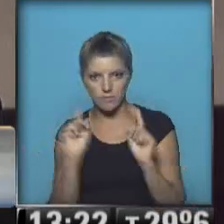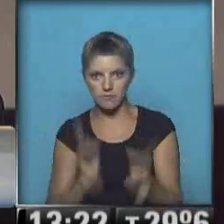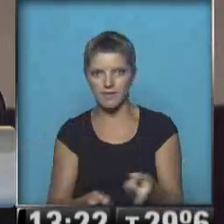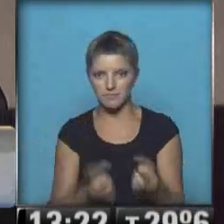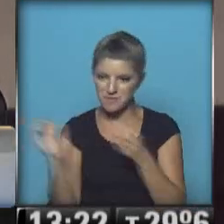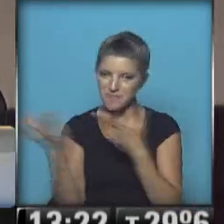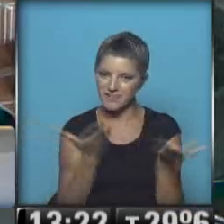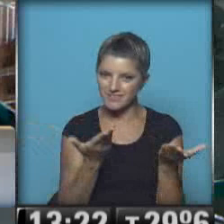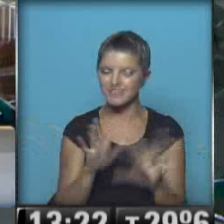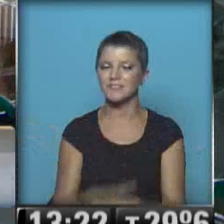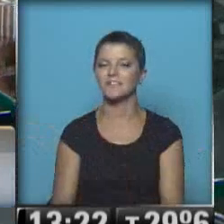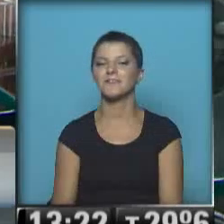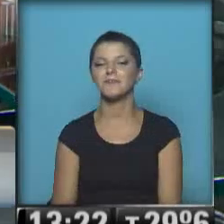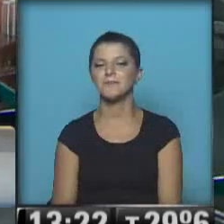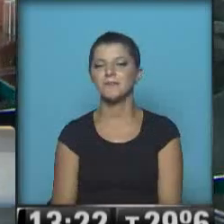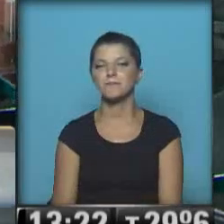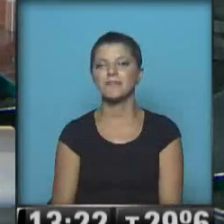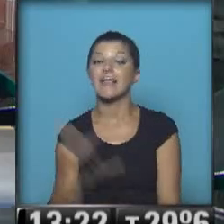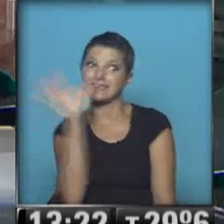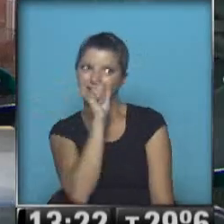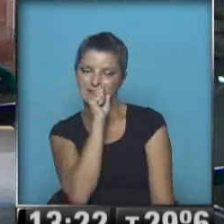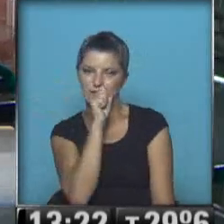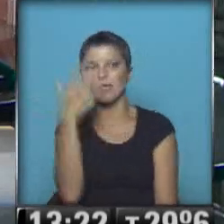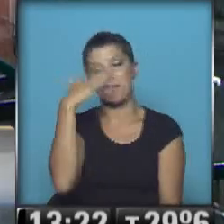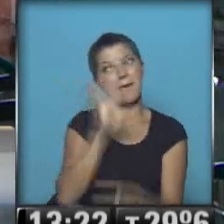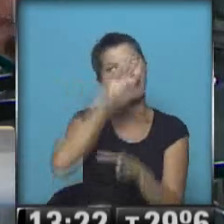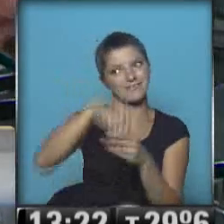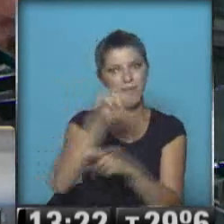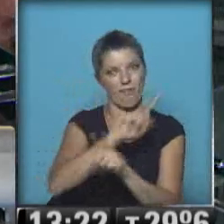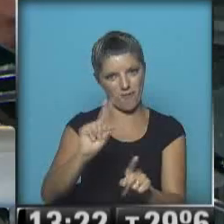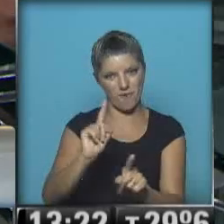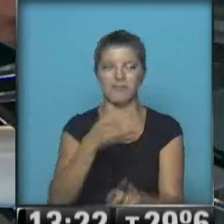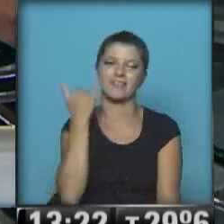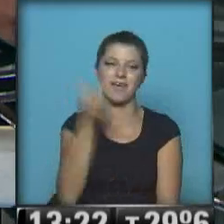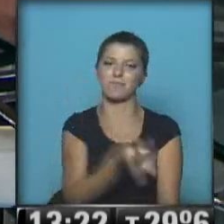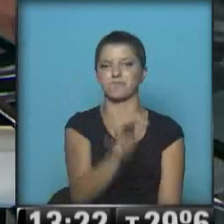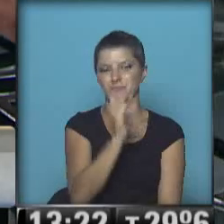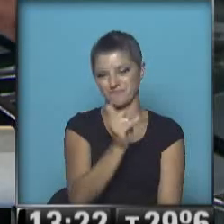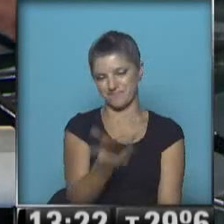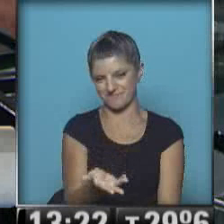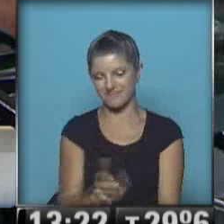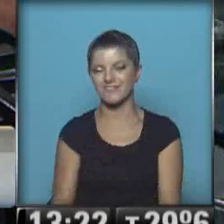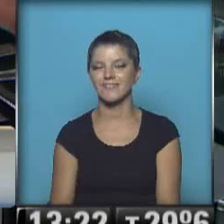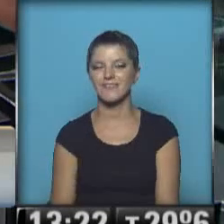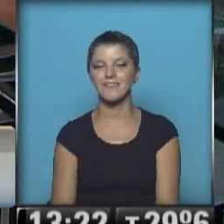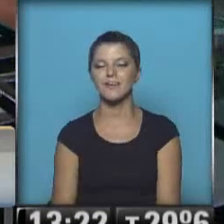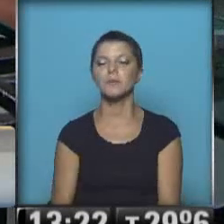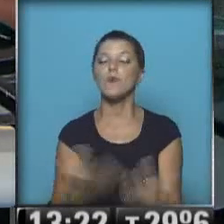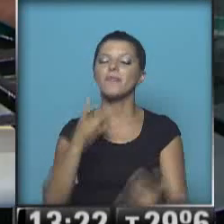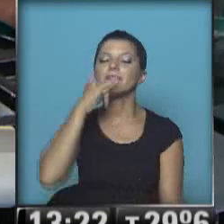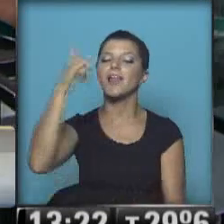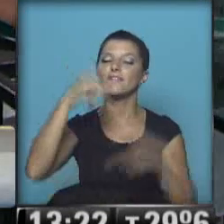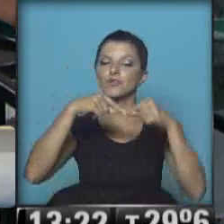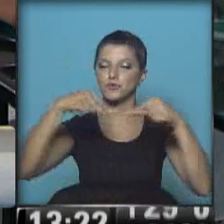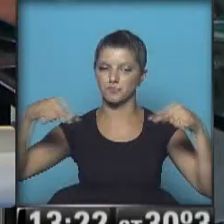bienven si después despu después no participen no porque después adivine porque yo la propuse Exactamente Bueno 0800 tri4